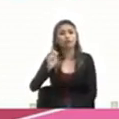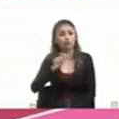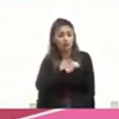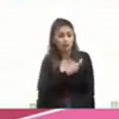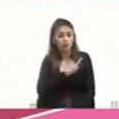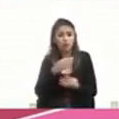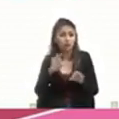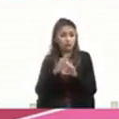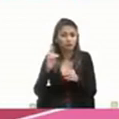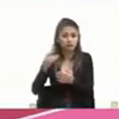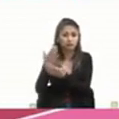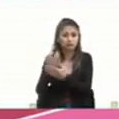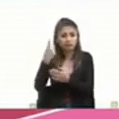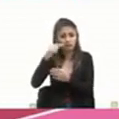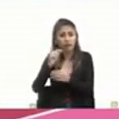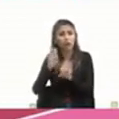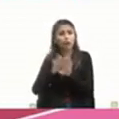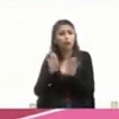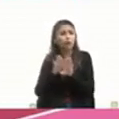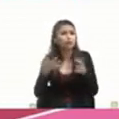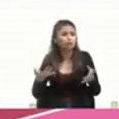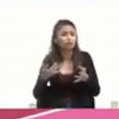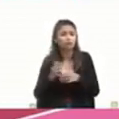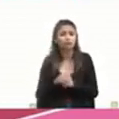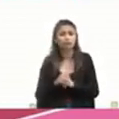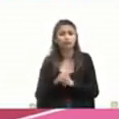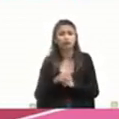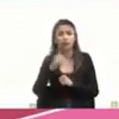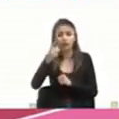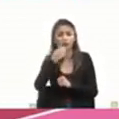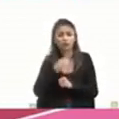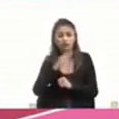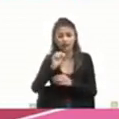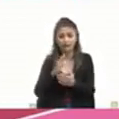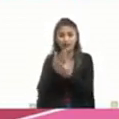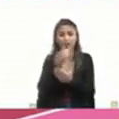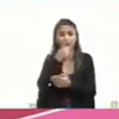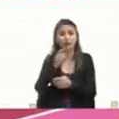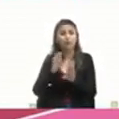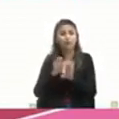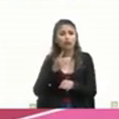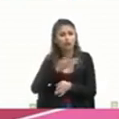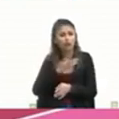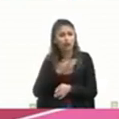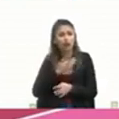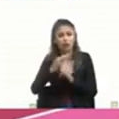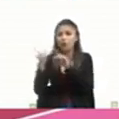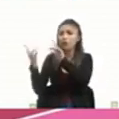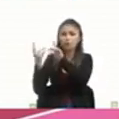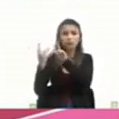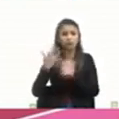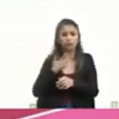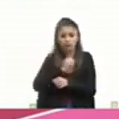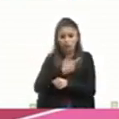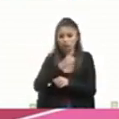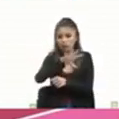es posible, plantearnos alguna prospectiva. Es decir, entiendo el licenciado Belmonte que su planteamiento es, nosotros tenemos, bueno, hemos estado en contacto con ellos, saben